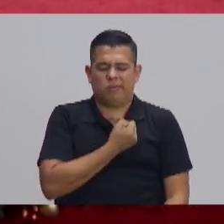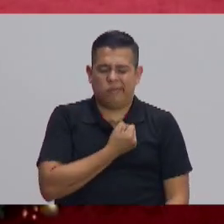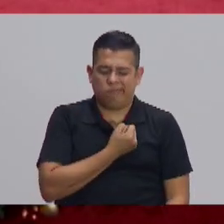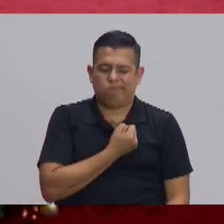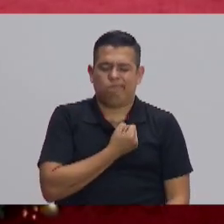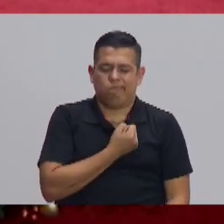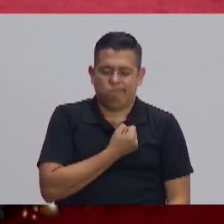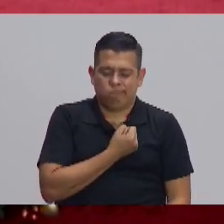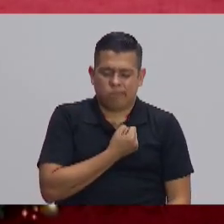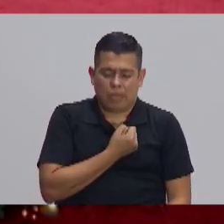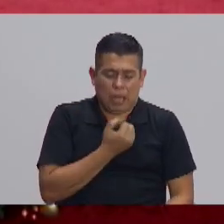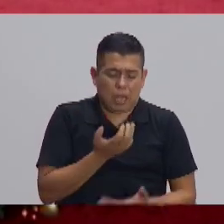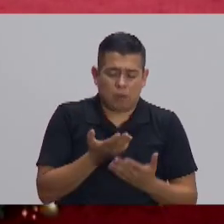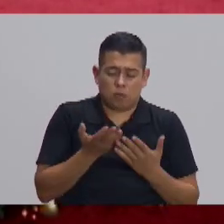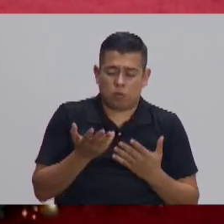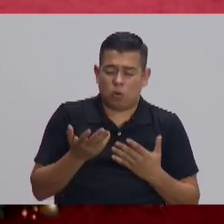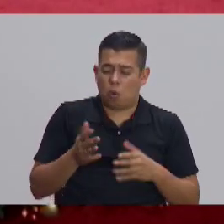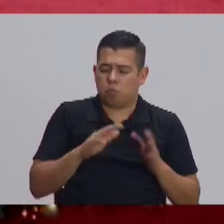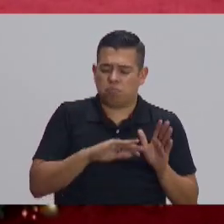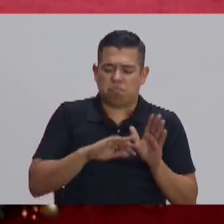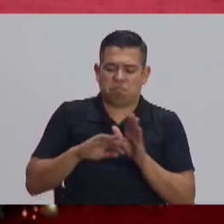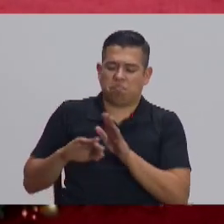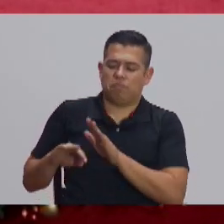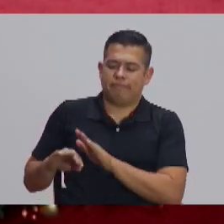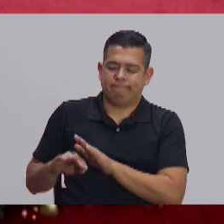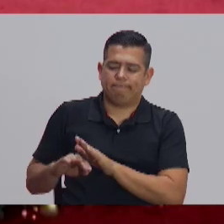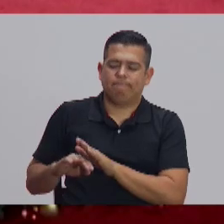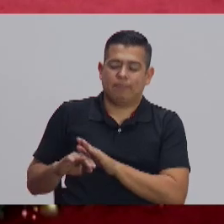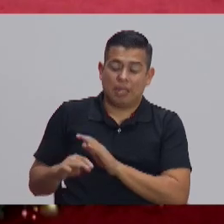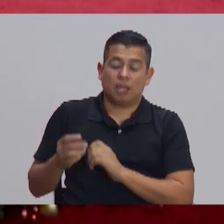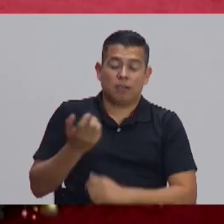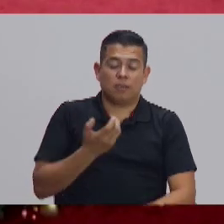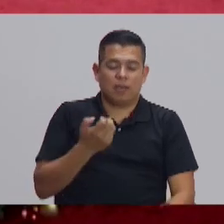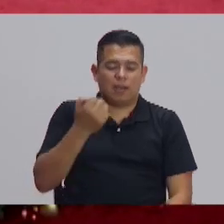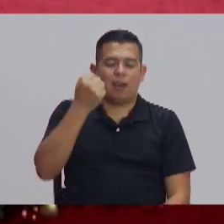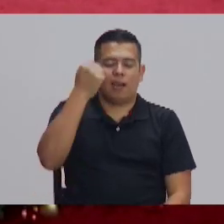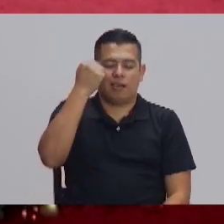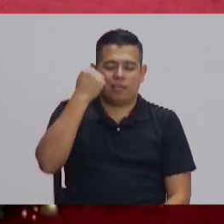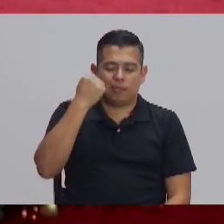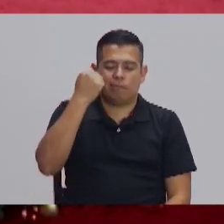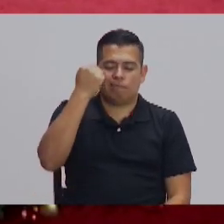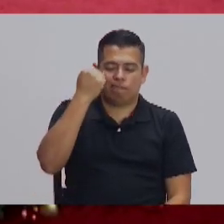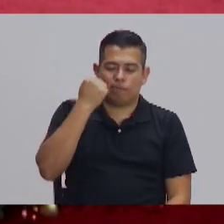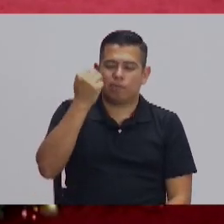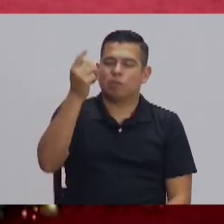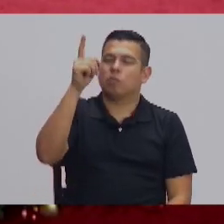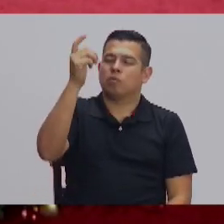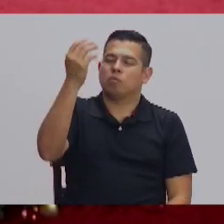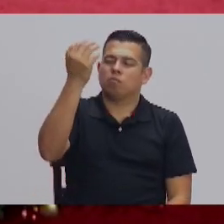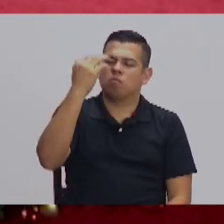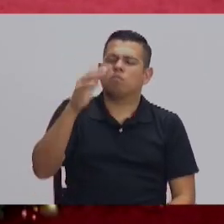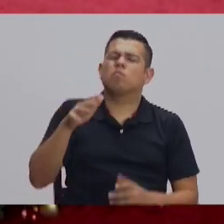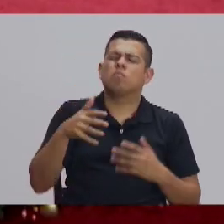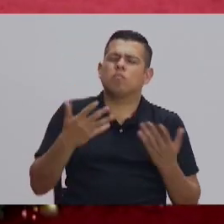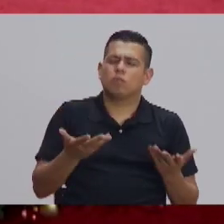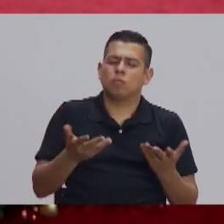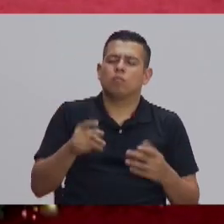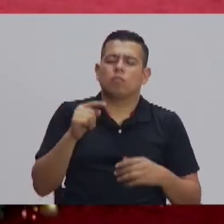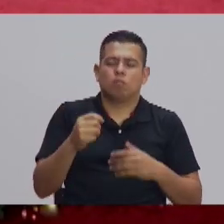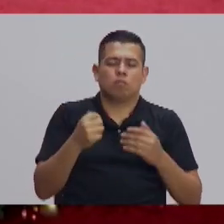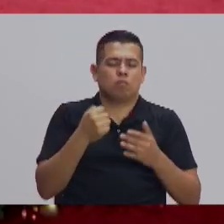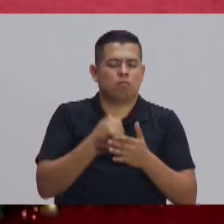fracasos no lo tomamos como tal sino como lecciones lecciones que tú nos has dado para poder